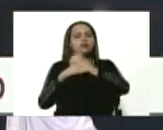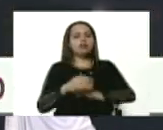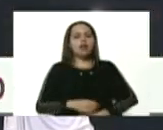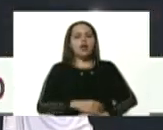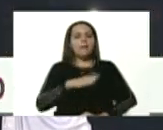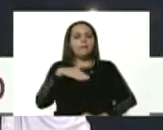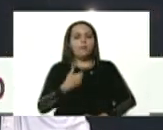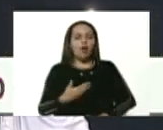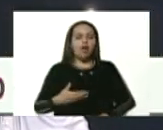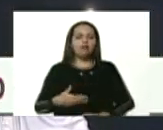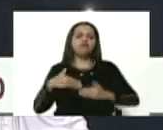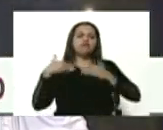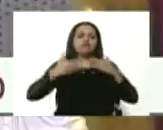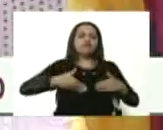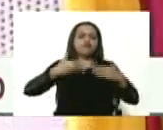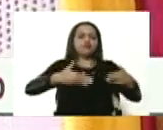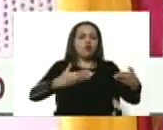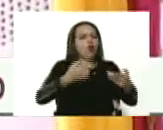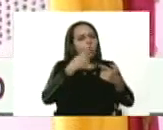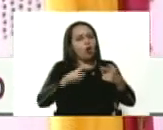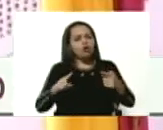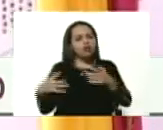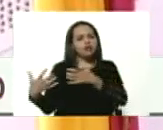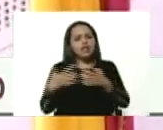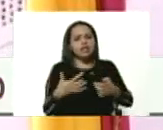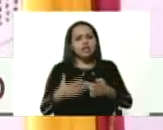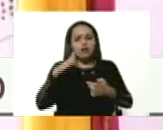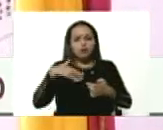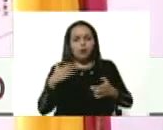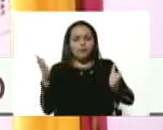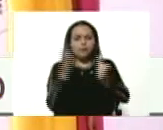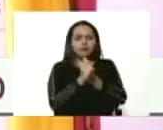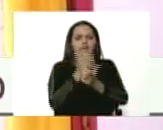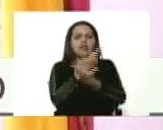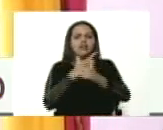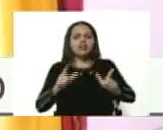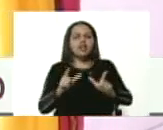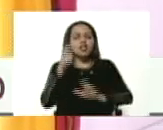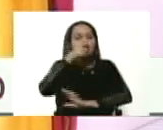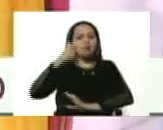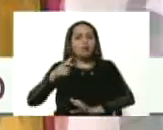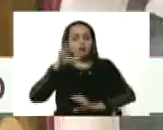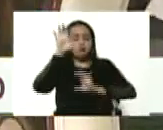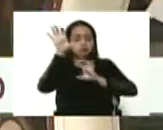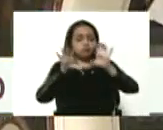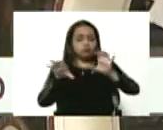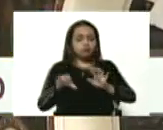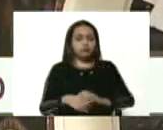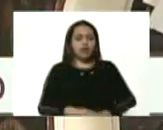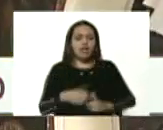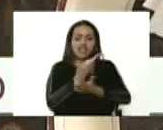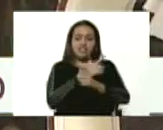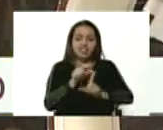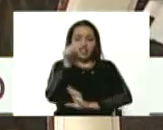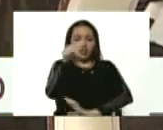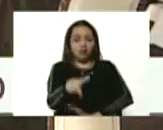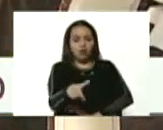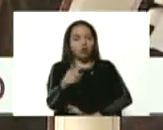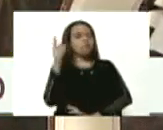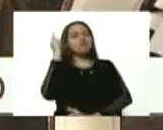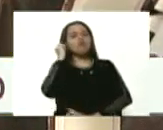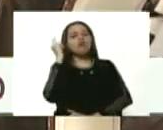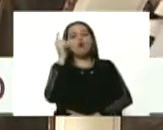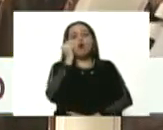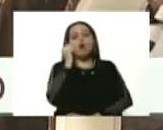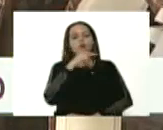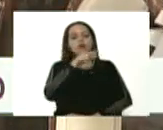las campañas que consolidaron la libertad de los pueblos hermanos. Libertad que hoy por hoy, hombres y mujeres